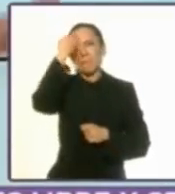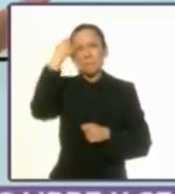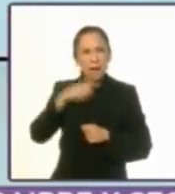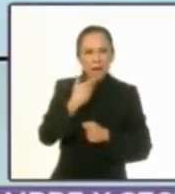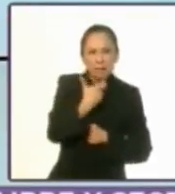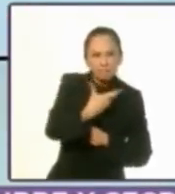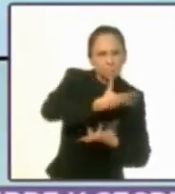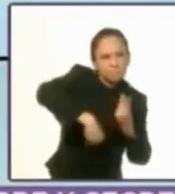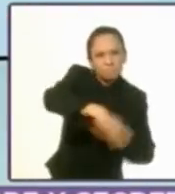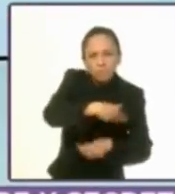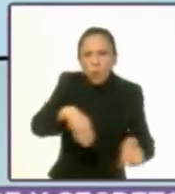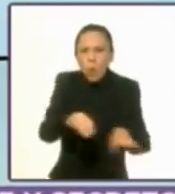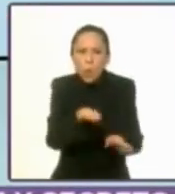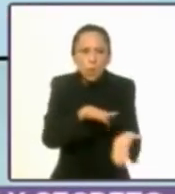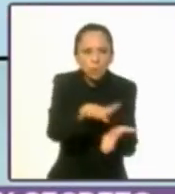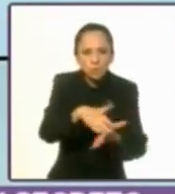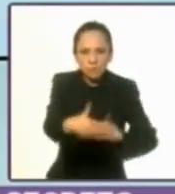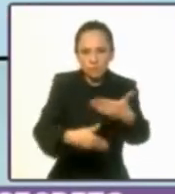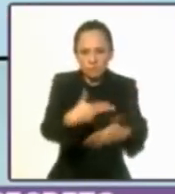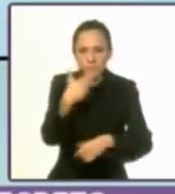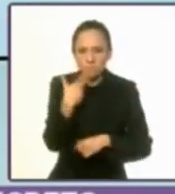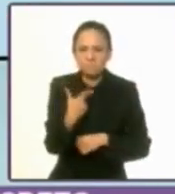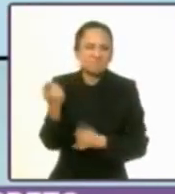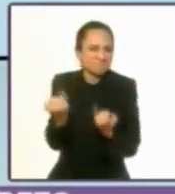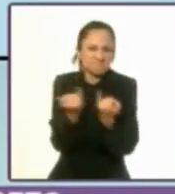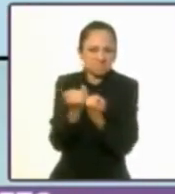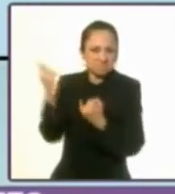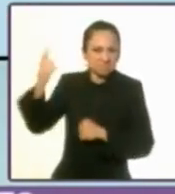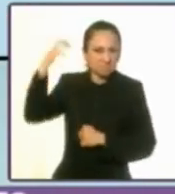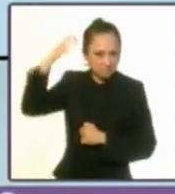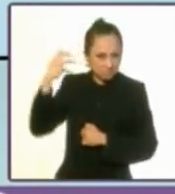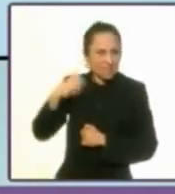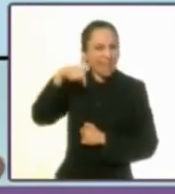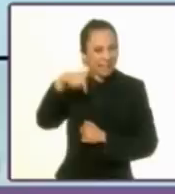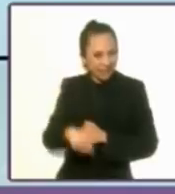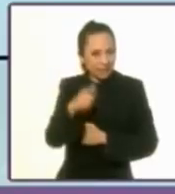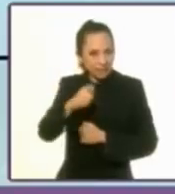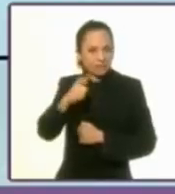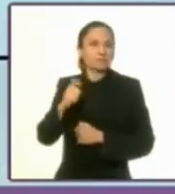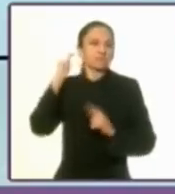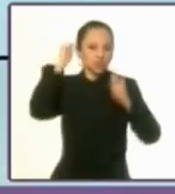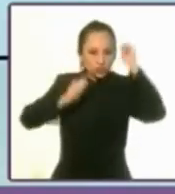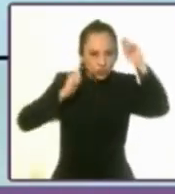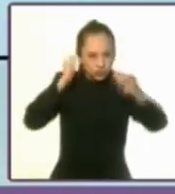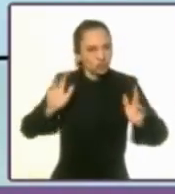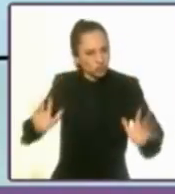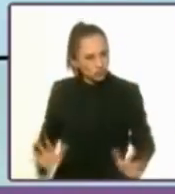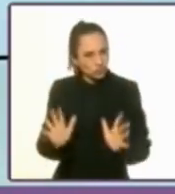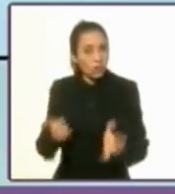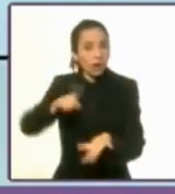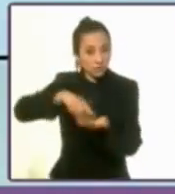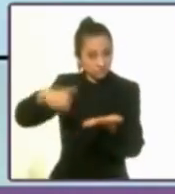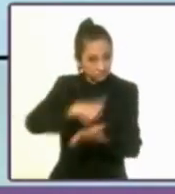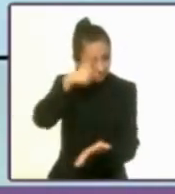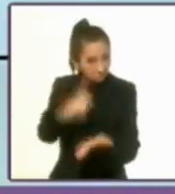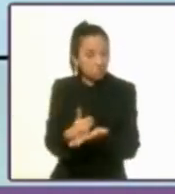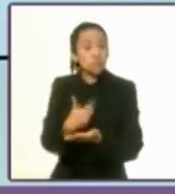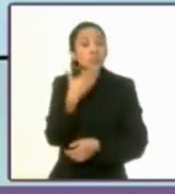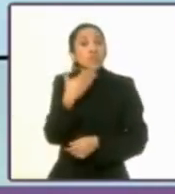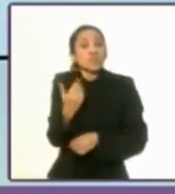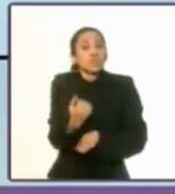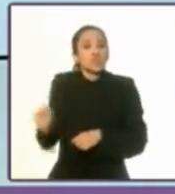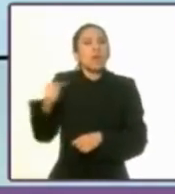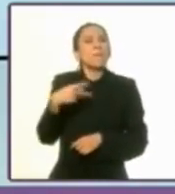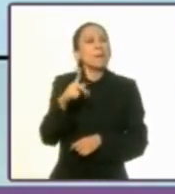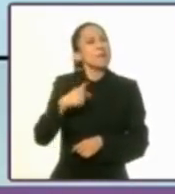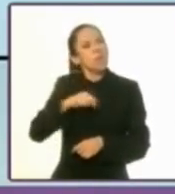parece muy importante que podamos como decía claudia explotar la vocación turística esta ciudad que tiene mucho potencial pero yo iría más allá creo que es